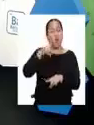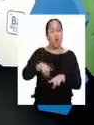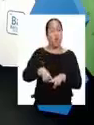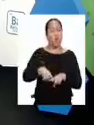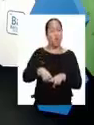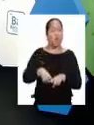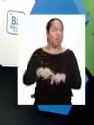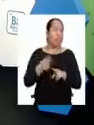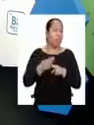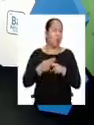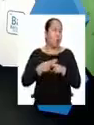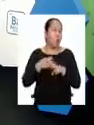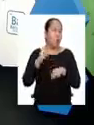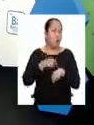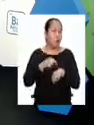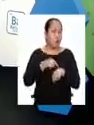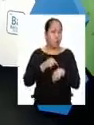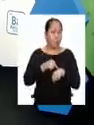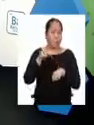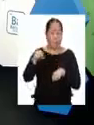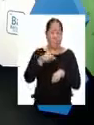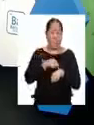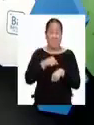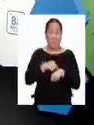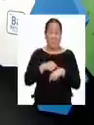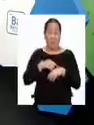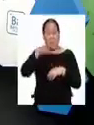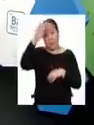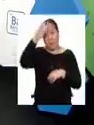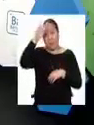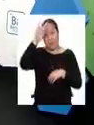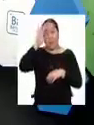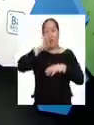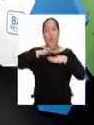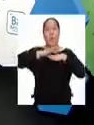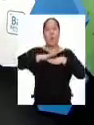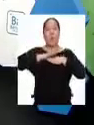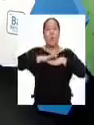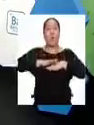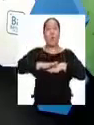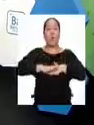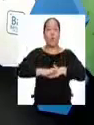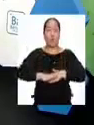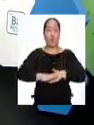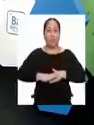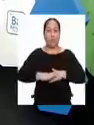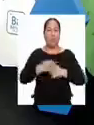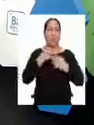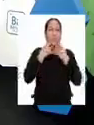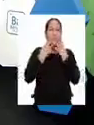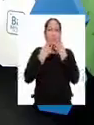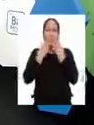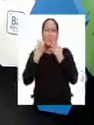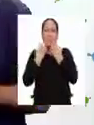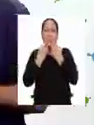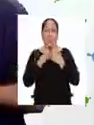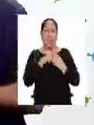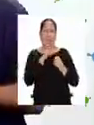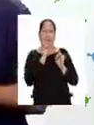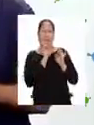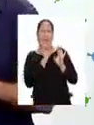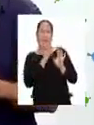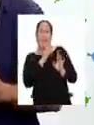temporalmente, en su estado de enfermedad, y así combatir la ansiedad o mejorar la tolerancia a determinados tratamientos.